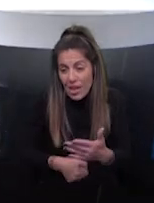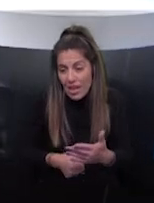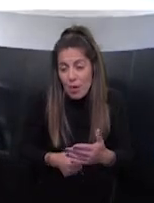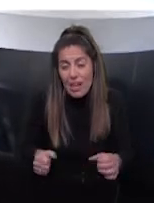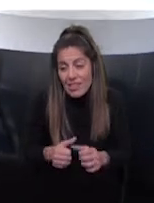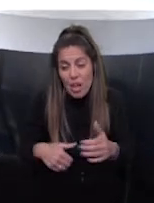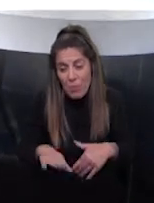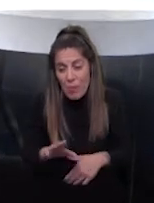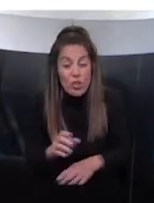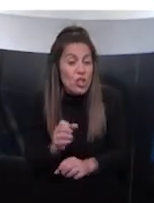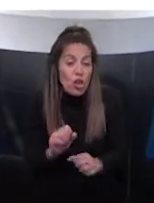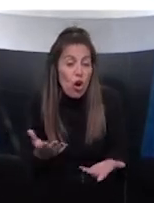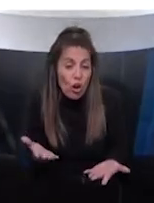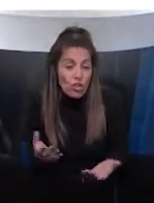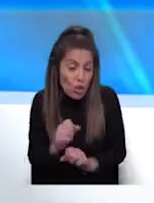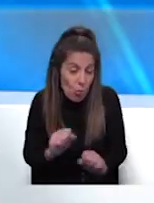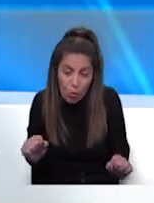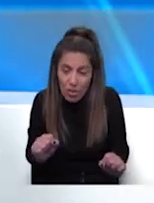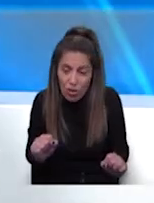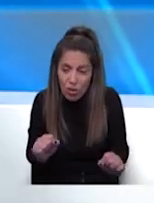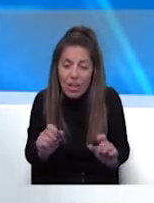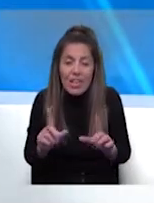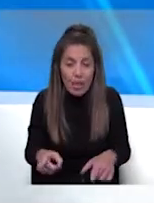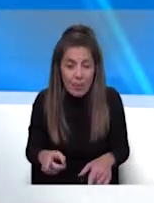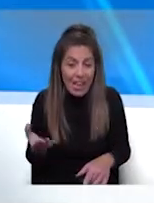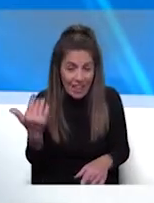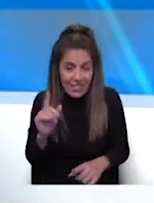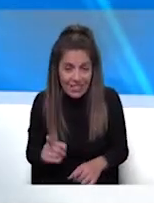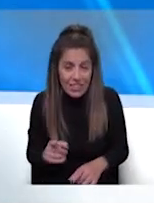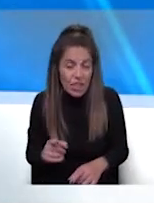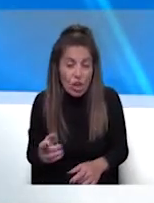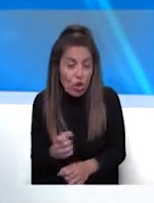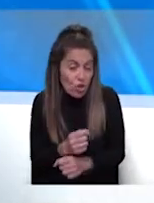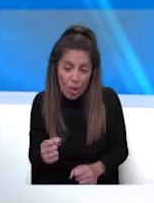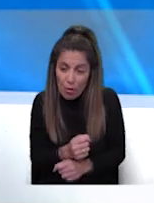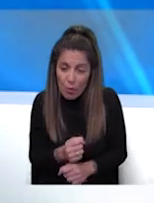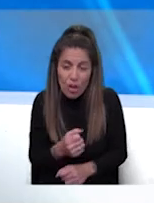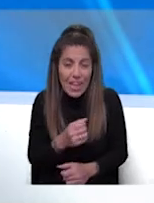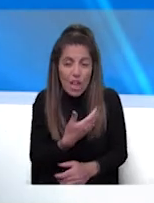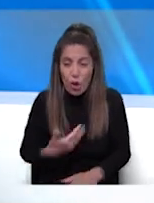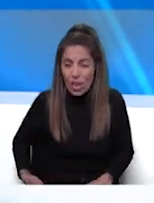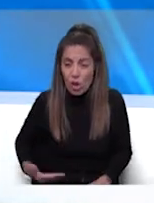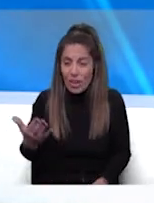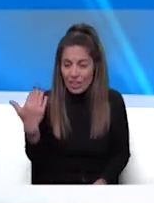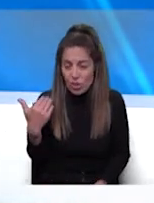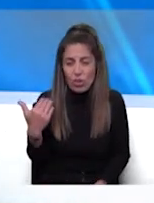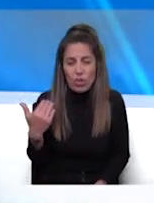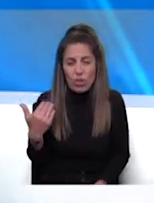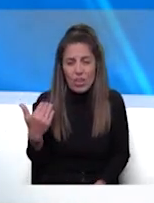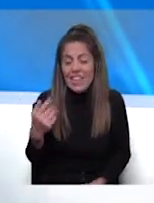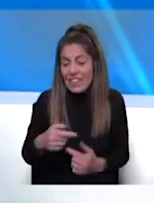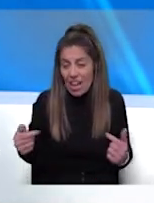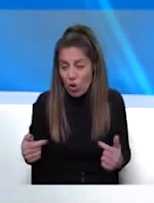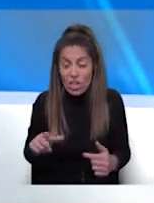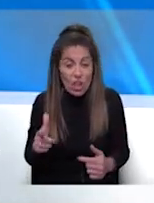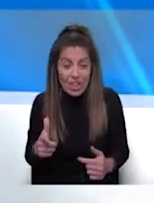hacer 50. Pero si no puedo, y nos pasó con la JUTEP, que no nos aprobaron en el gobierno anterior ni las cosas que